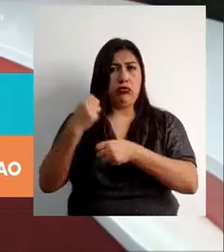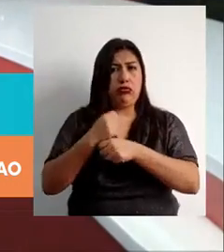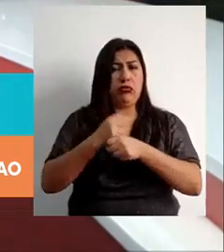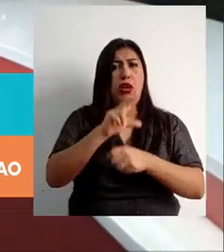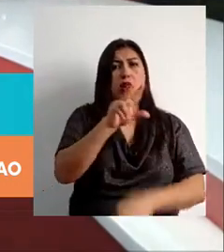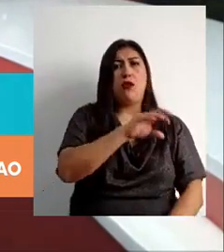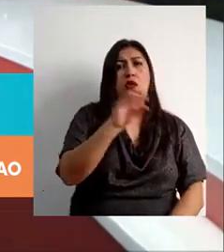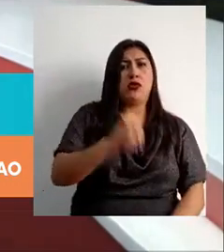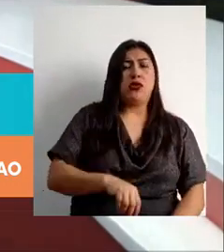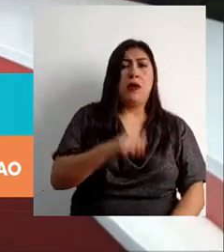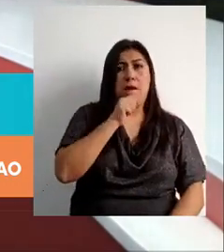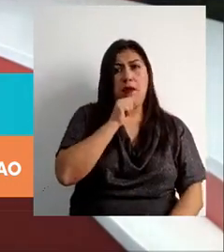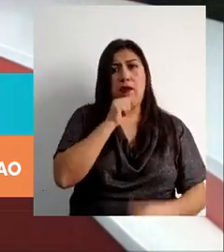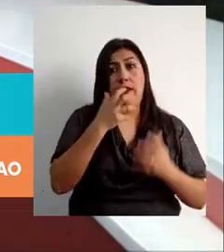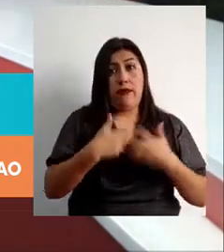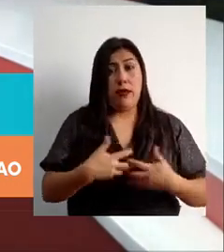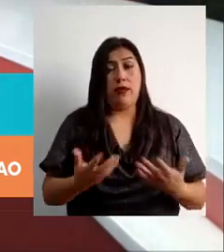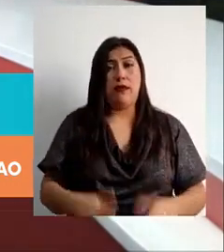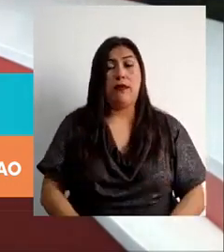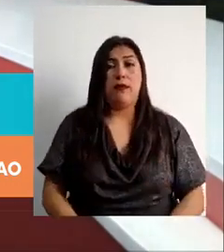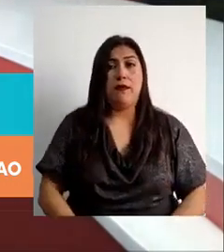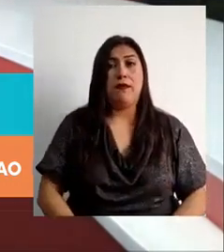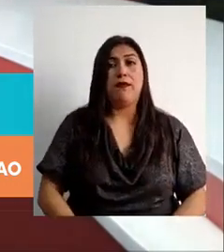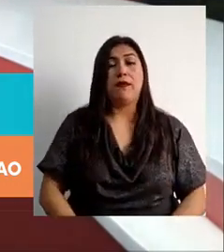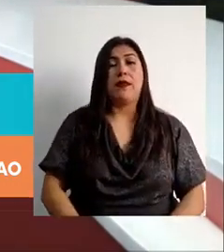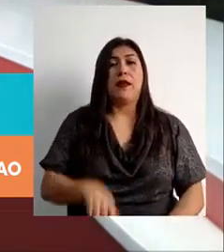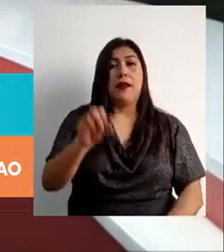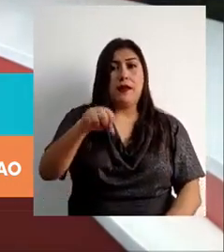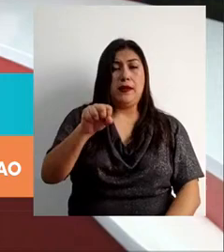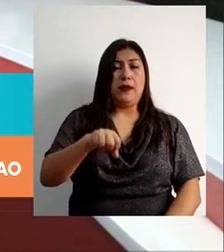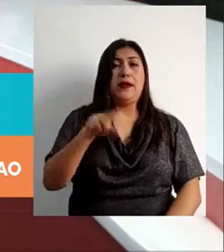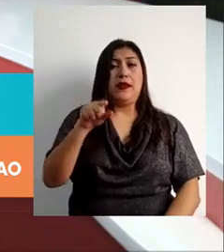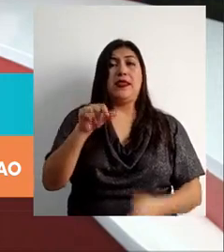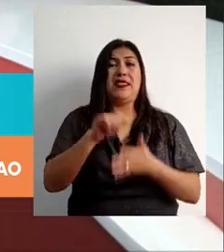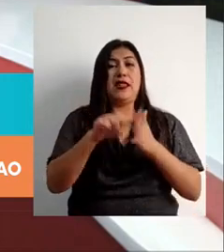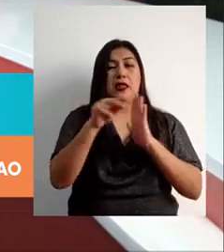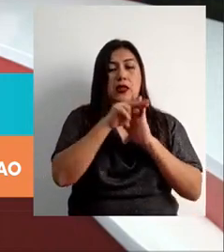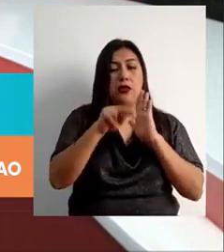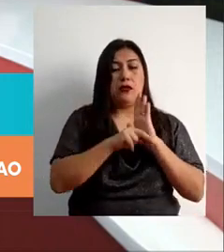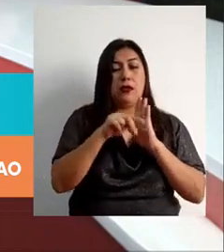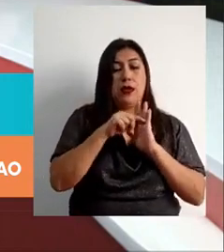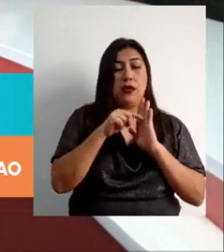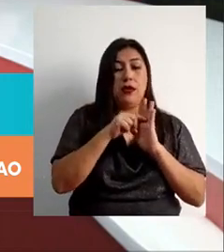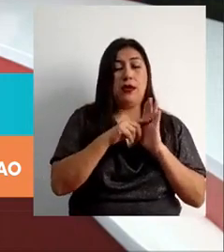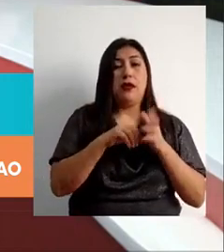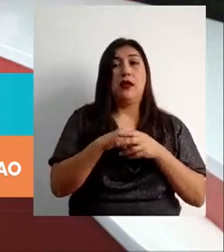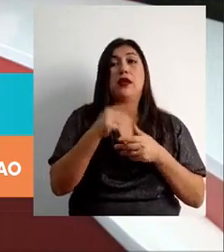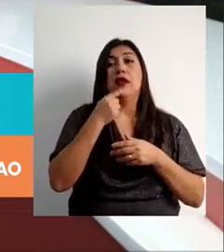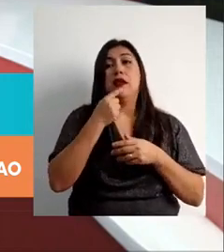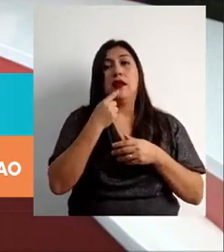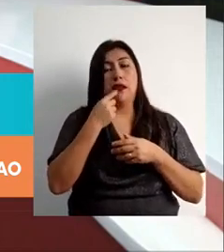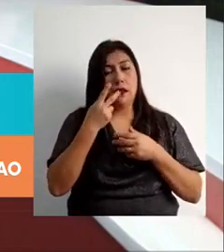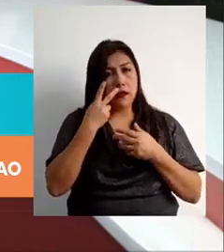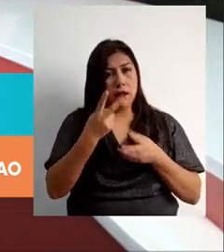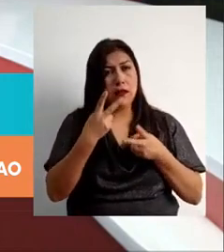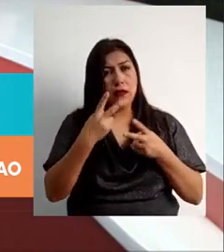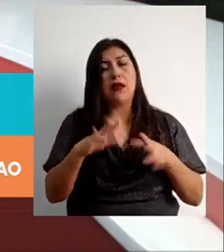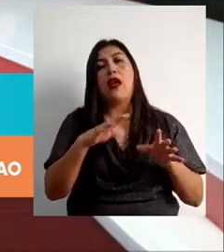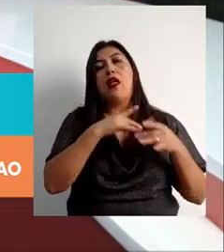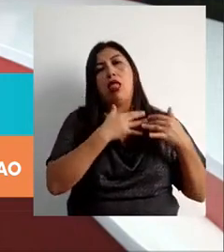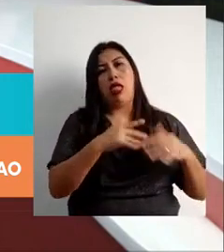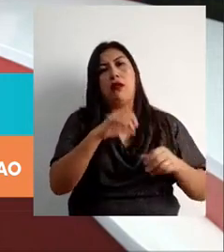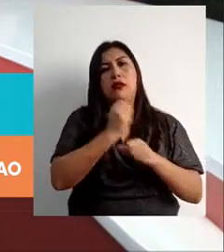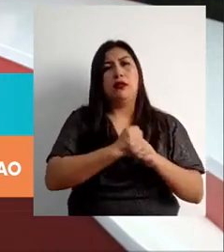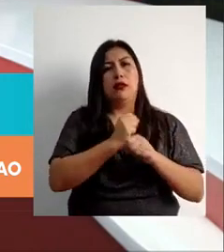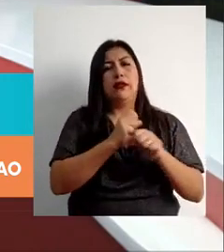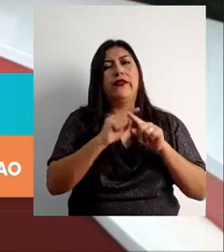del 3%. Así es. En el marco de esta normativa se vienen realizando diferentes campañas en las cuales